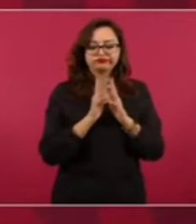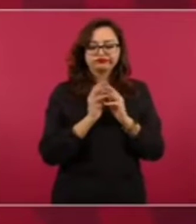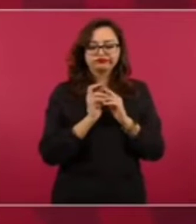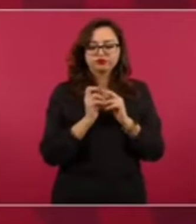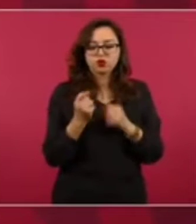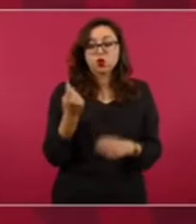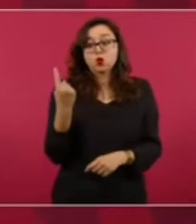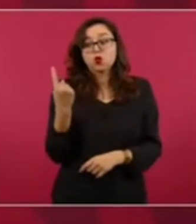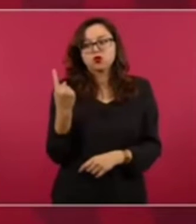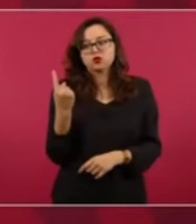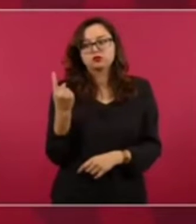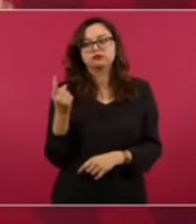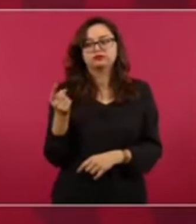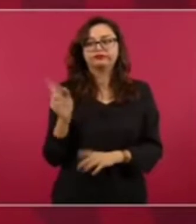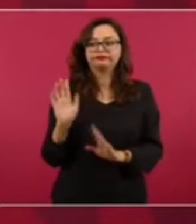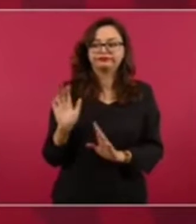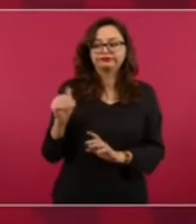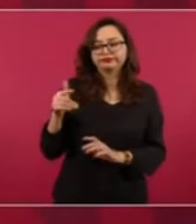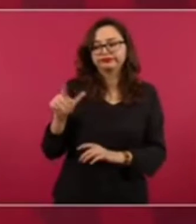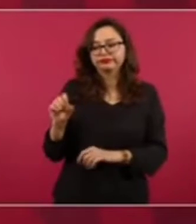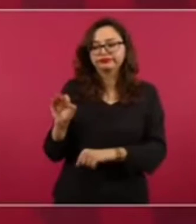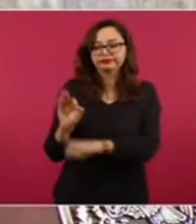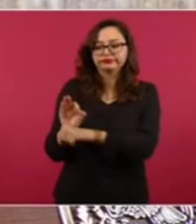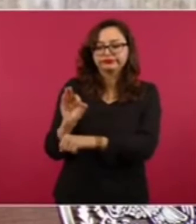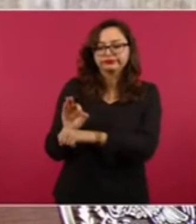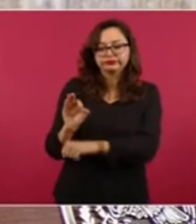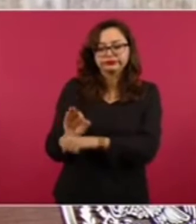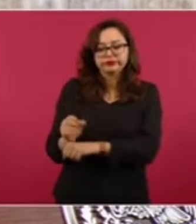Que hable bien para equilibrar.